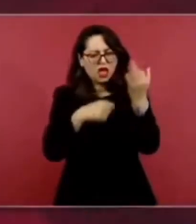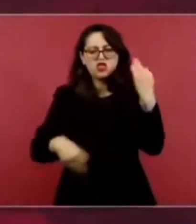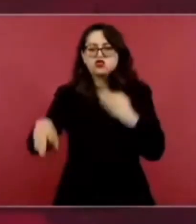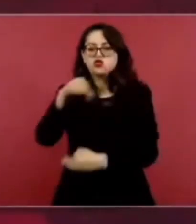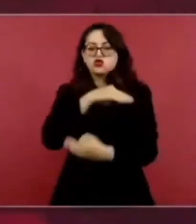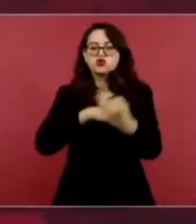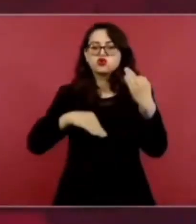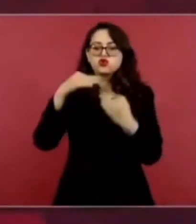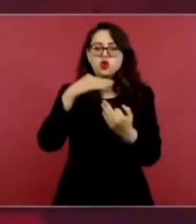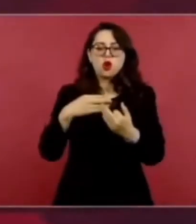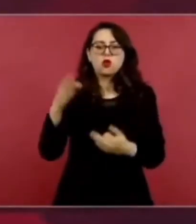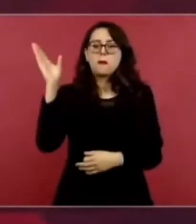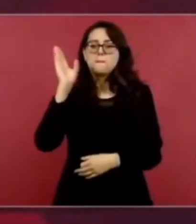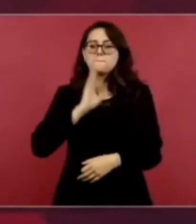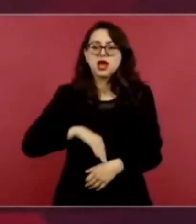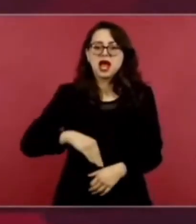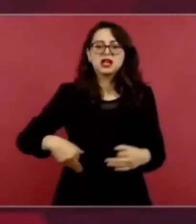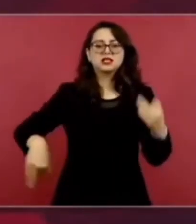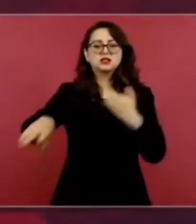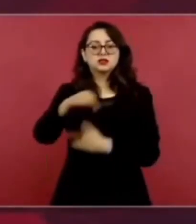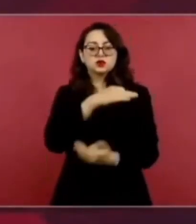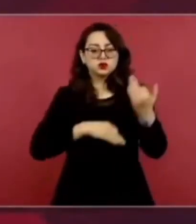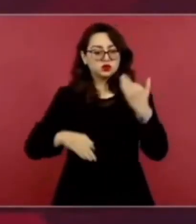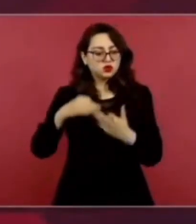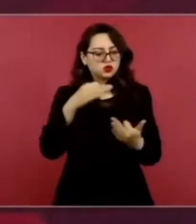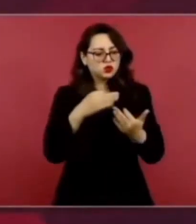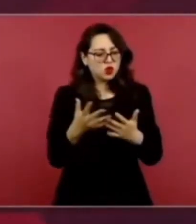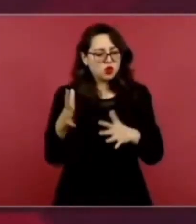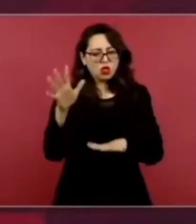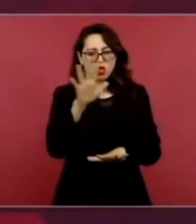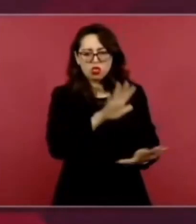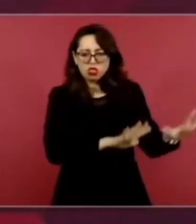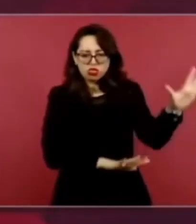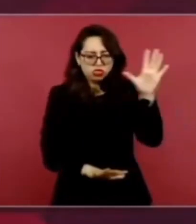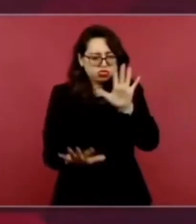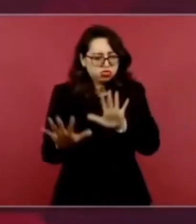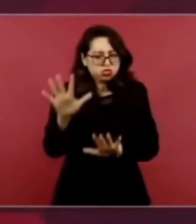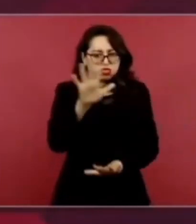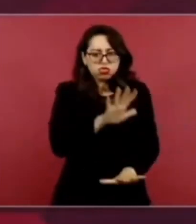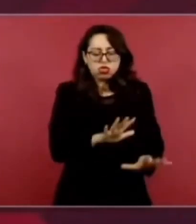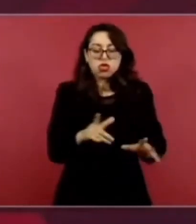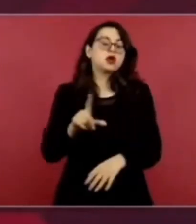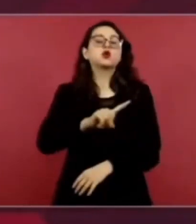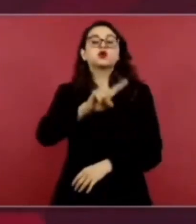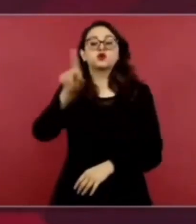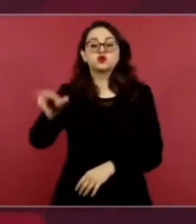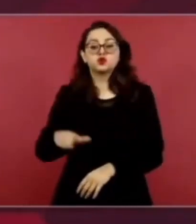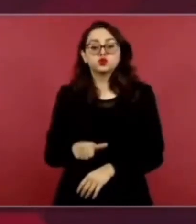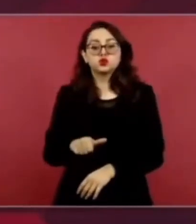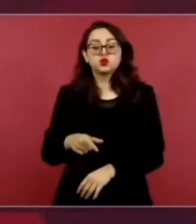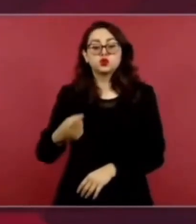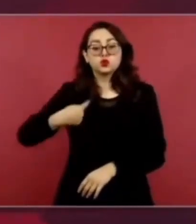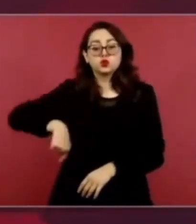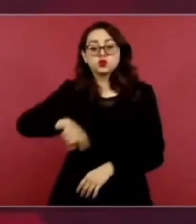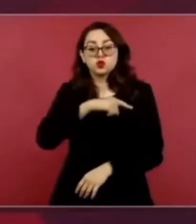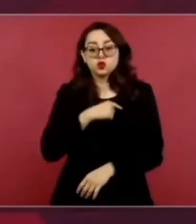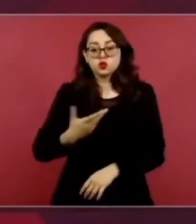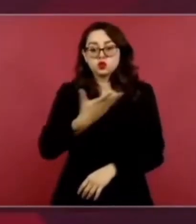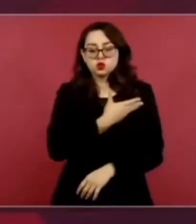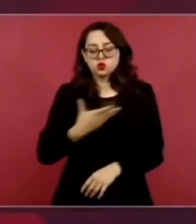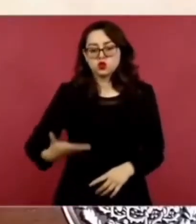desde el principio de nuestro gobierno, sino hasta después que nos dimos cuenta. Por eso hablo de las